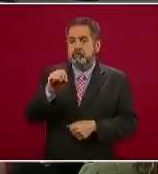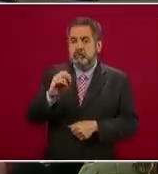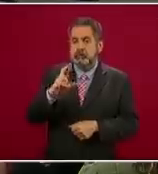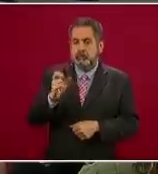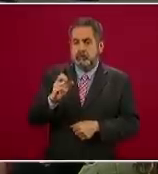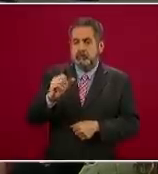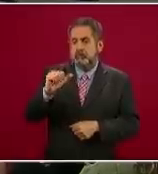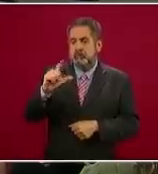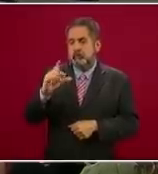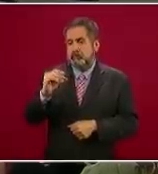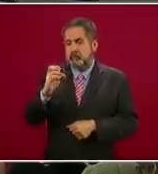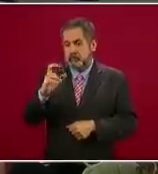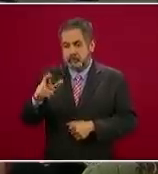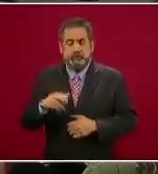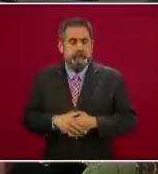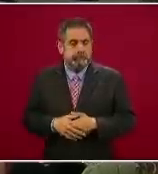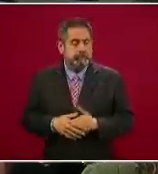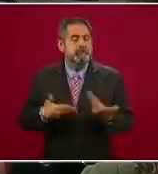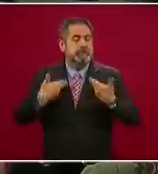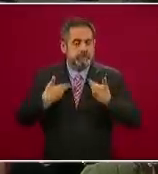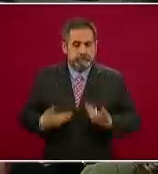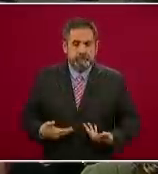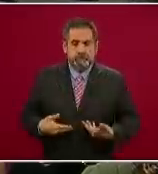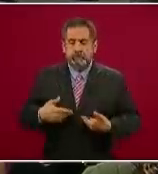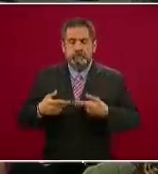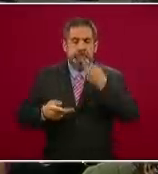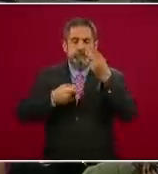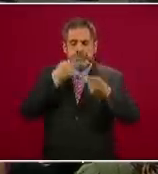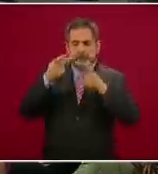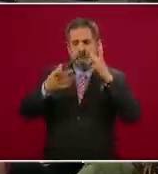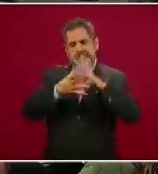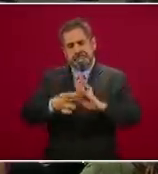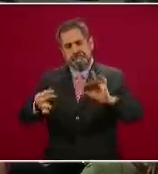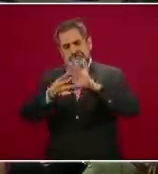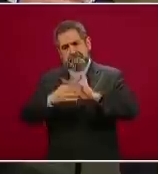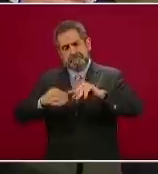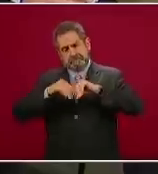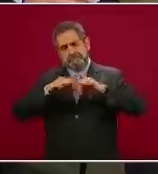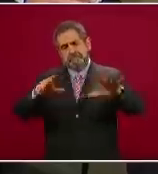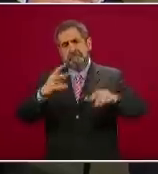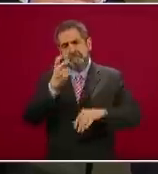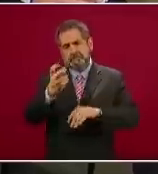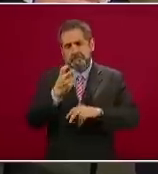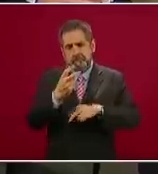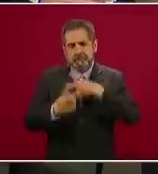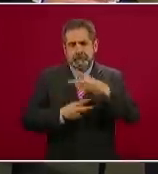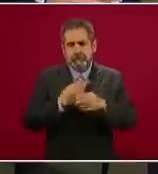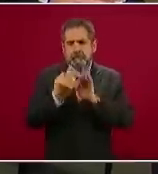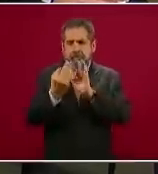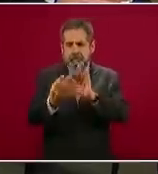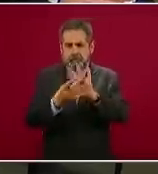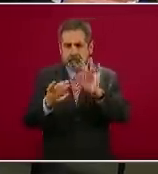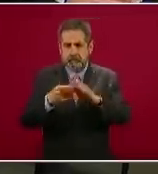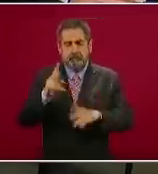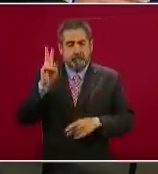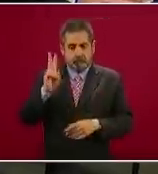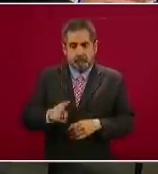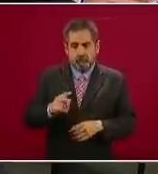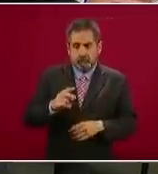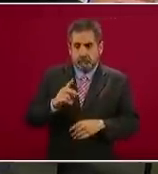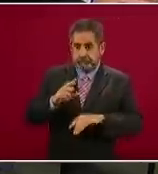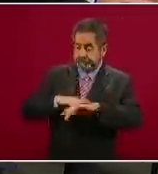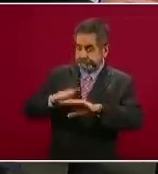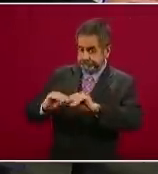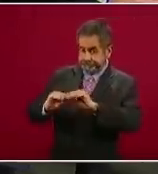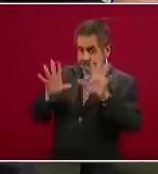presente. A mí me toca el rol de vocero y por eso estoy dando esa explicación, pero de antemano dejo en